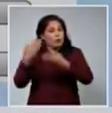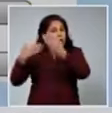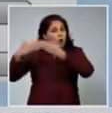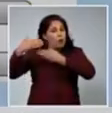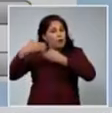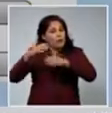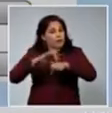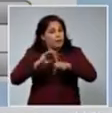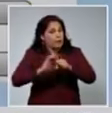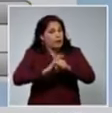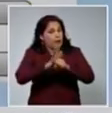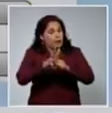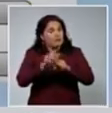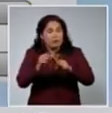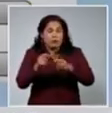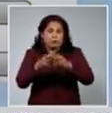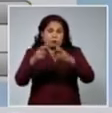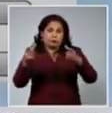moderada